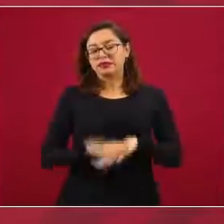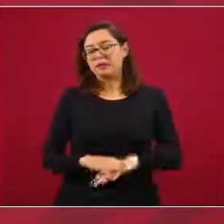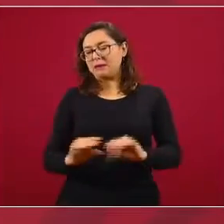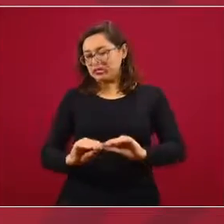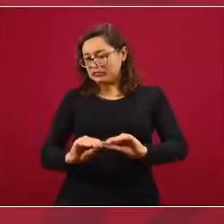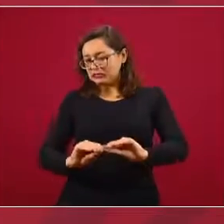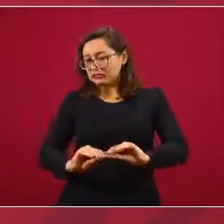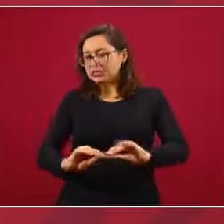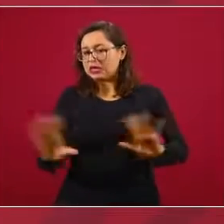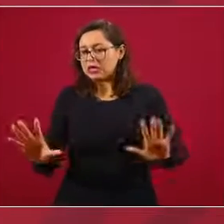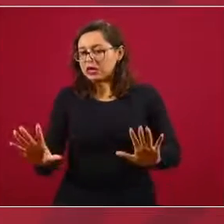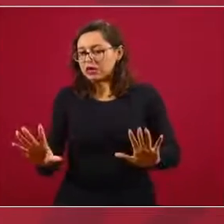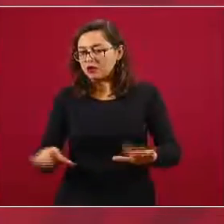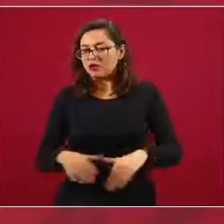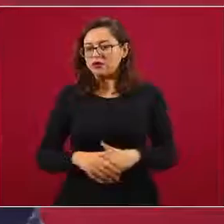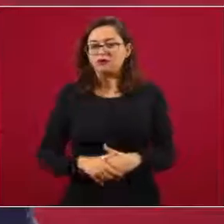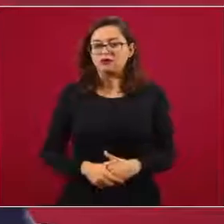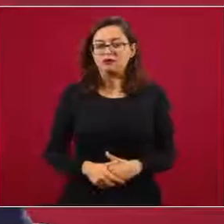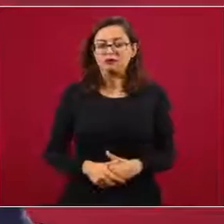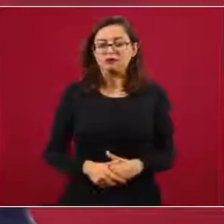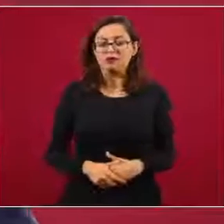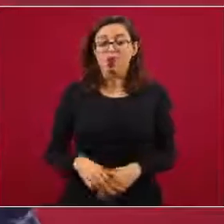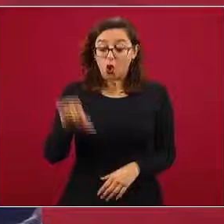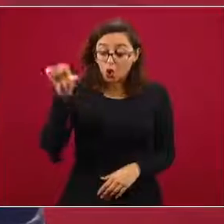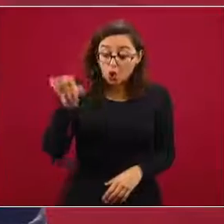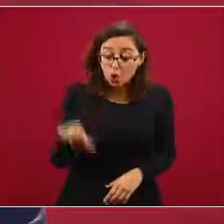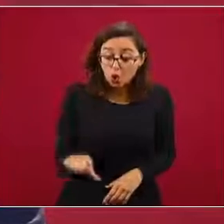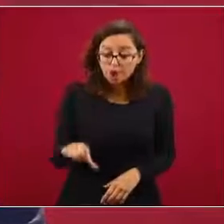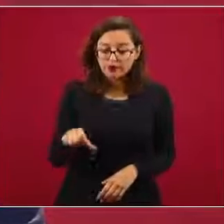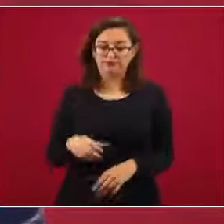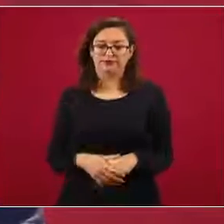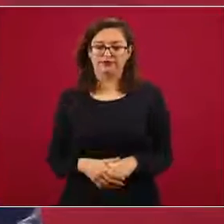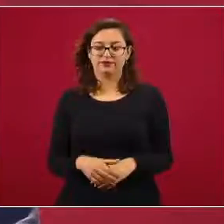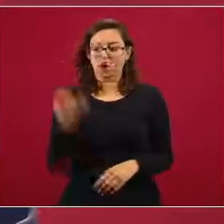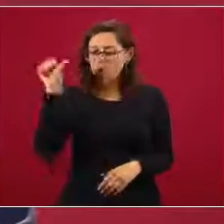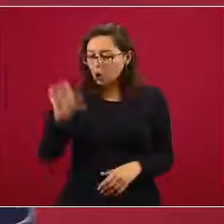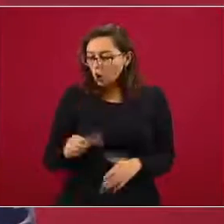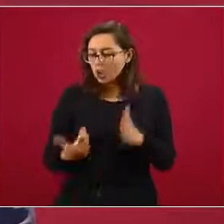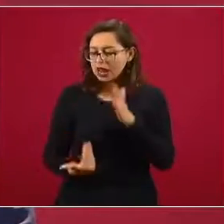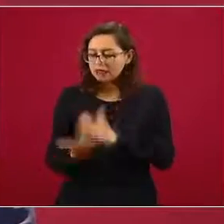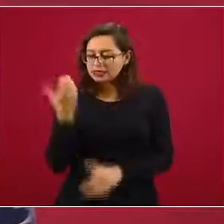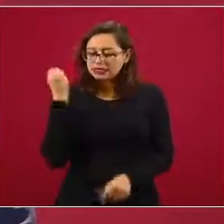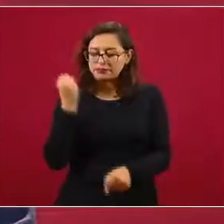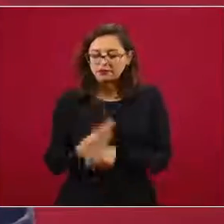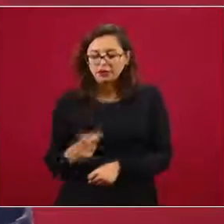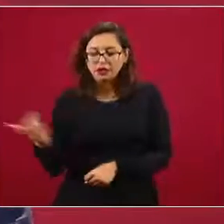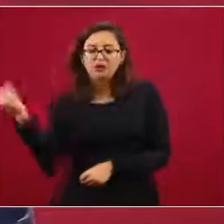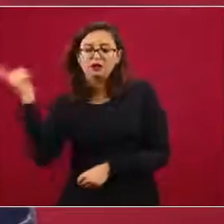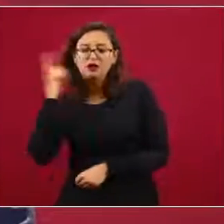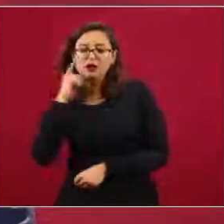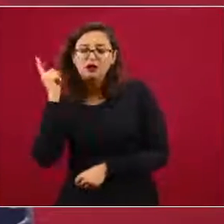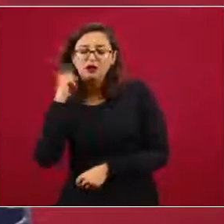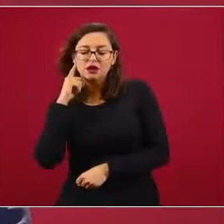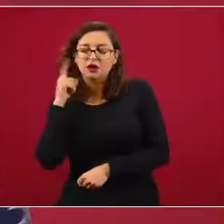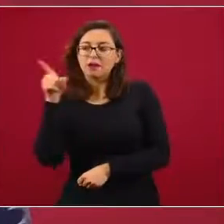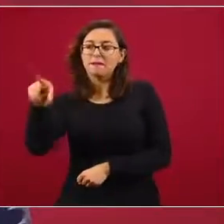precisos, me enteré hoy en la mañana de lo del